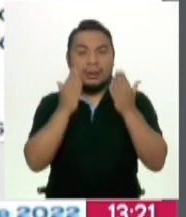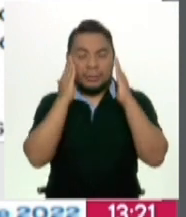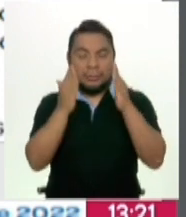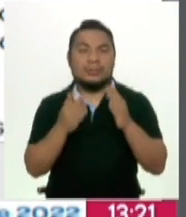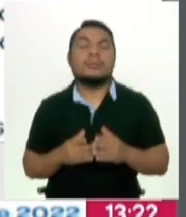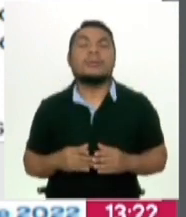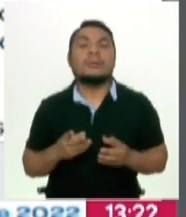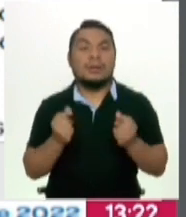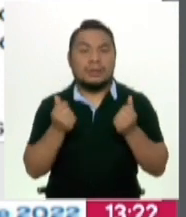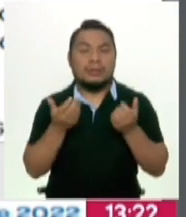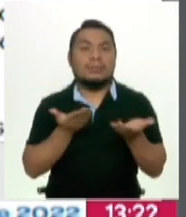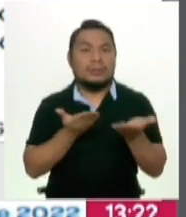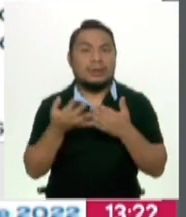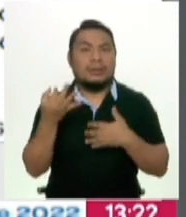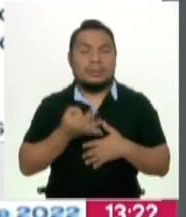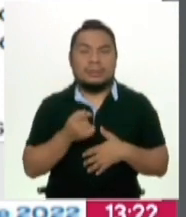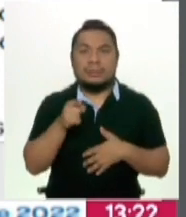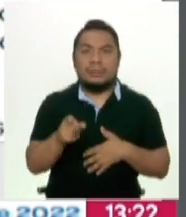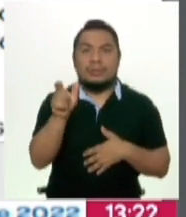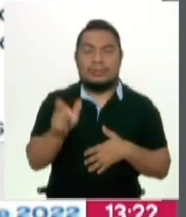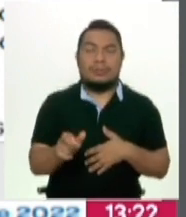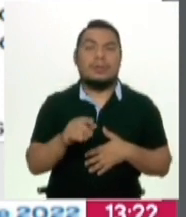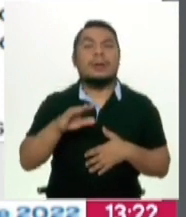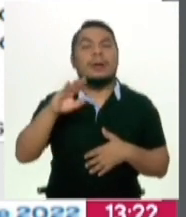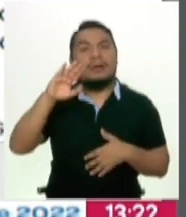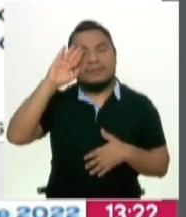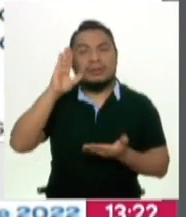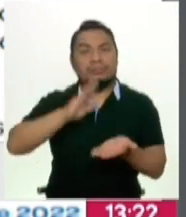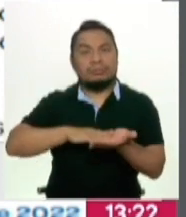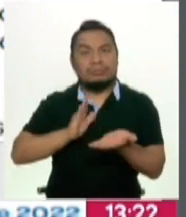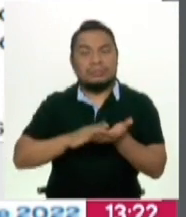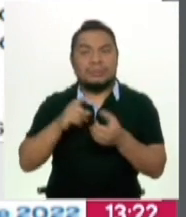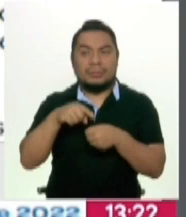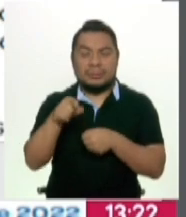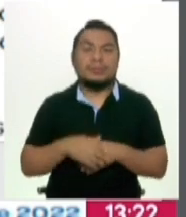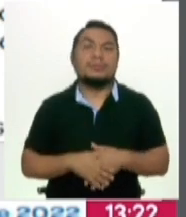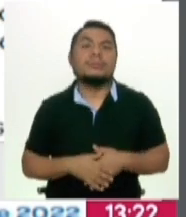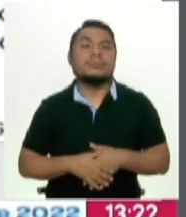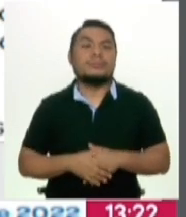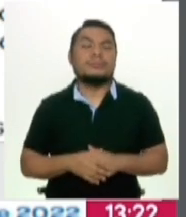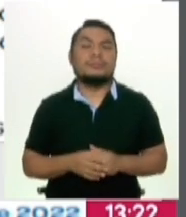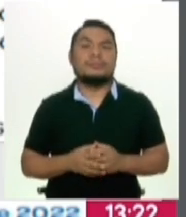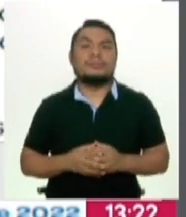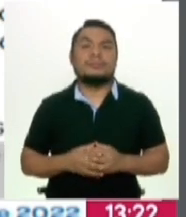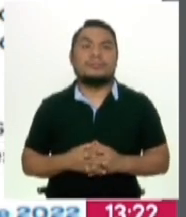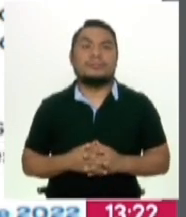médica oportuna y de calidad a sus asegurados. Jesús María, 28 de julio.